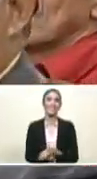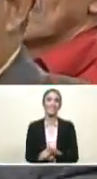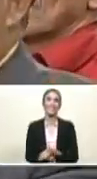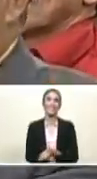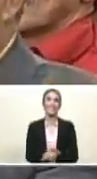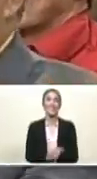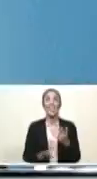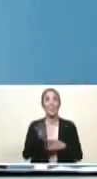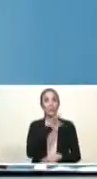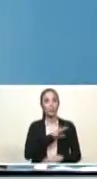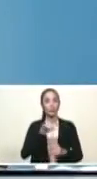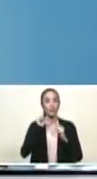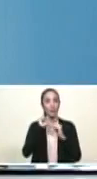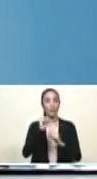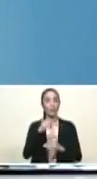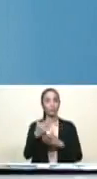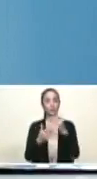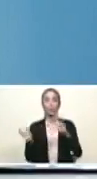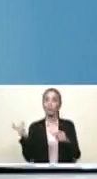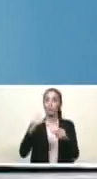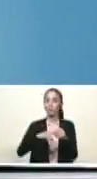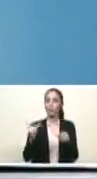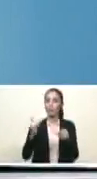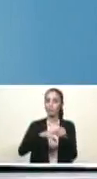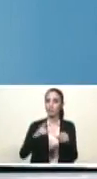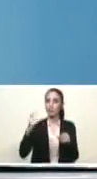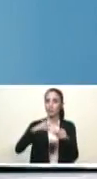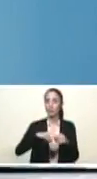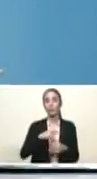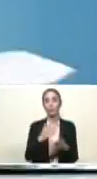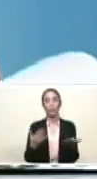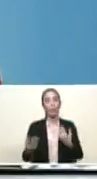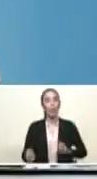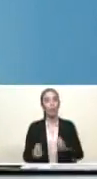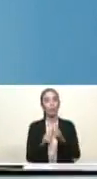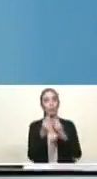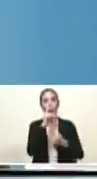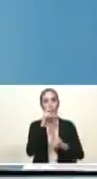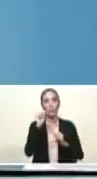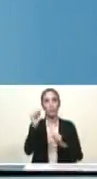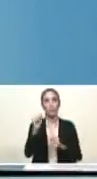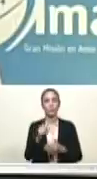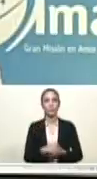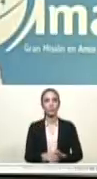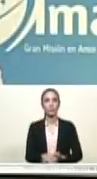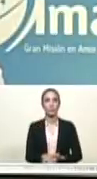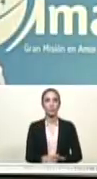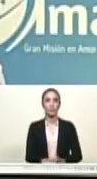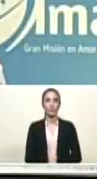socialismo bolivariano incluye. Por eso es que vamos con Nico.